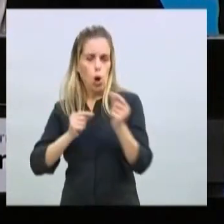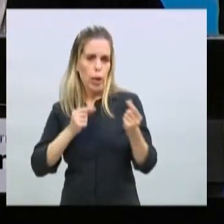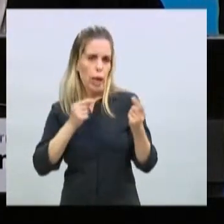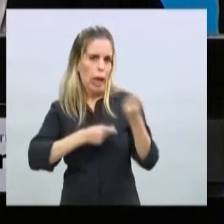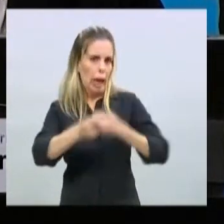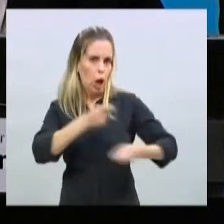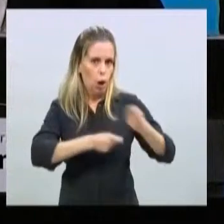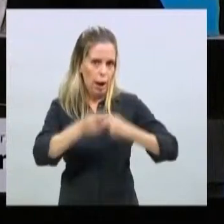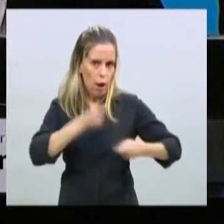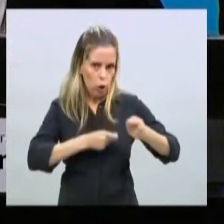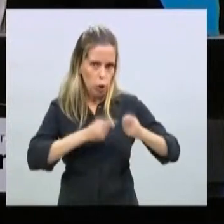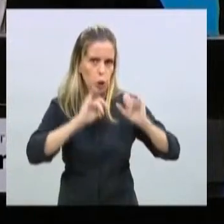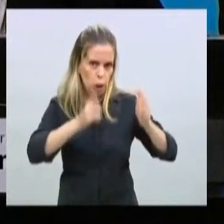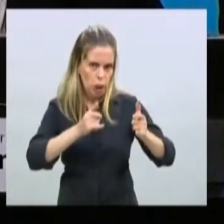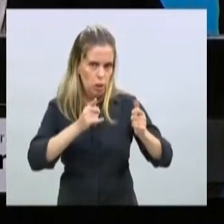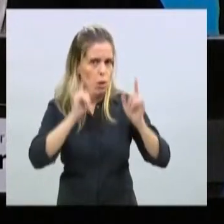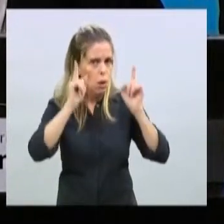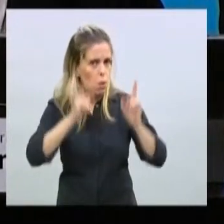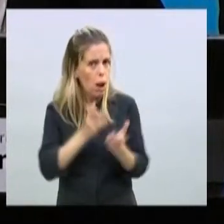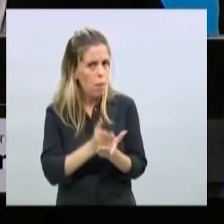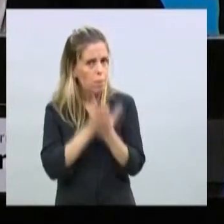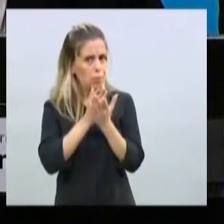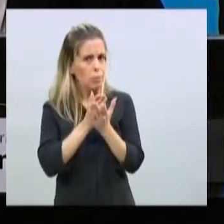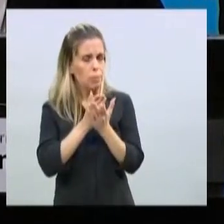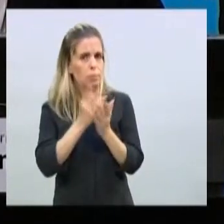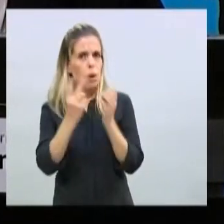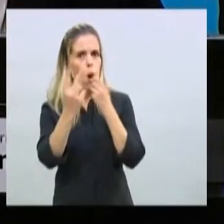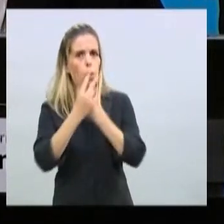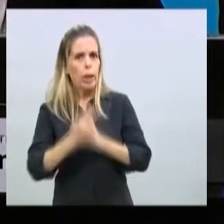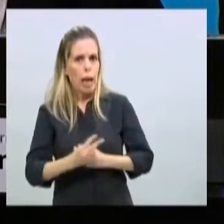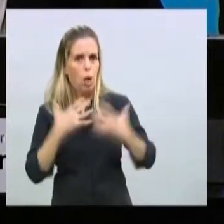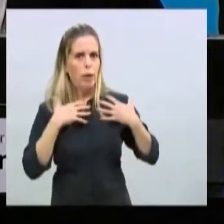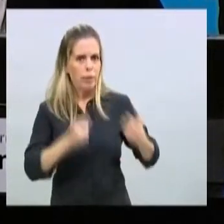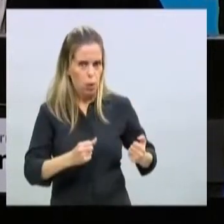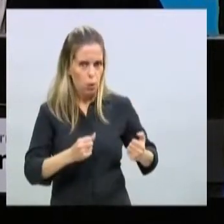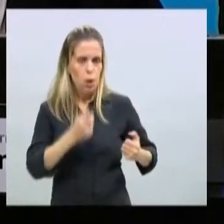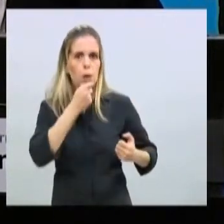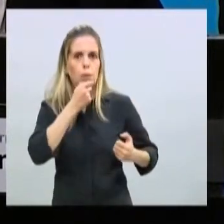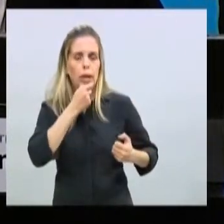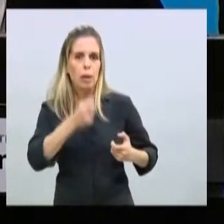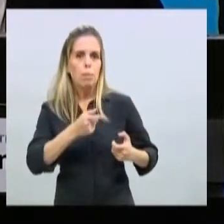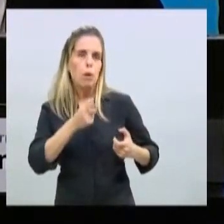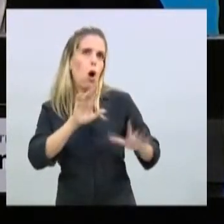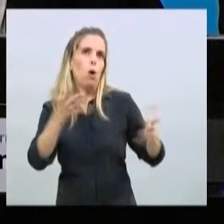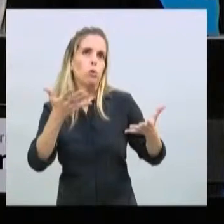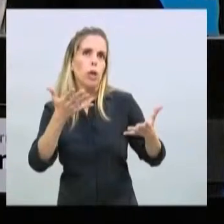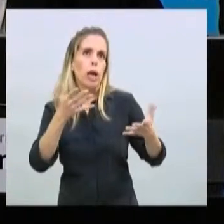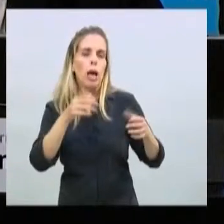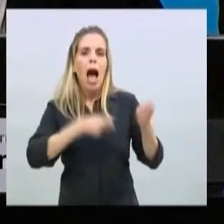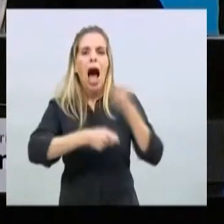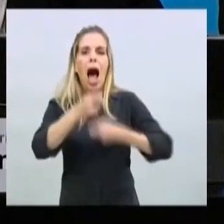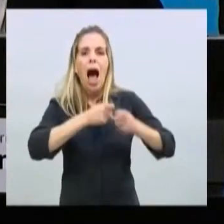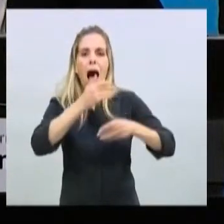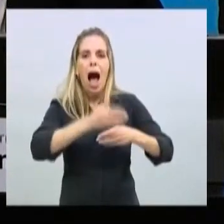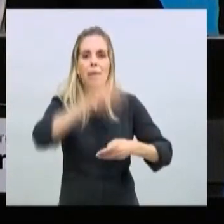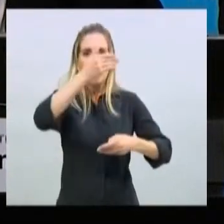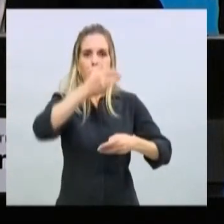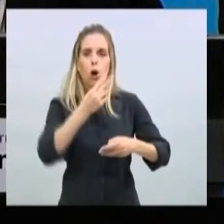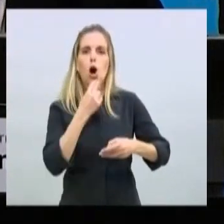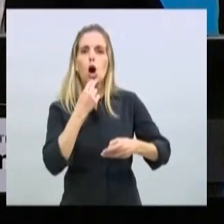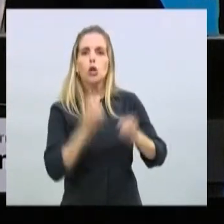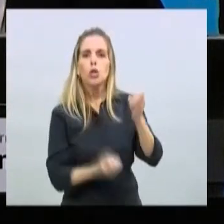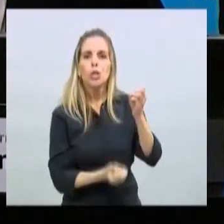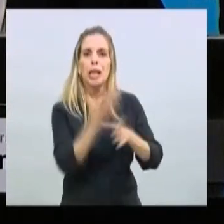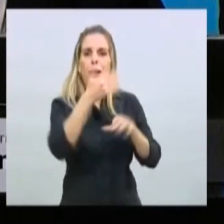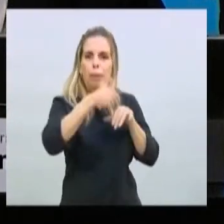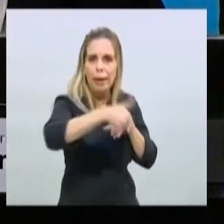siguiendo muy estrictos criterios sanitarios. Por ejemplo, que se abran a partir de las 11 de la mañana para que no se superponga con la hora